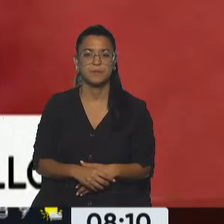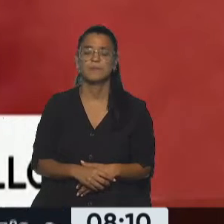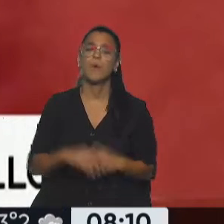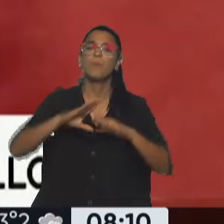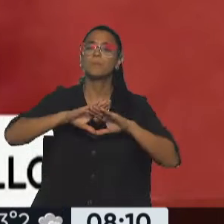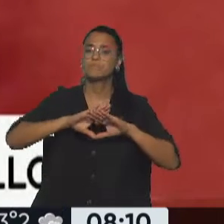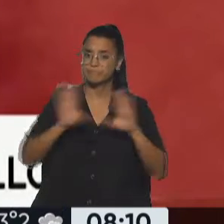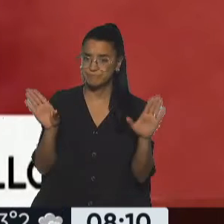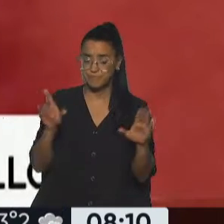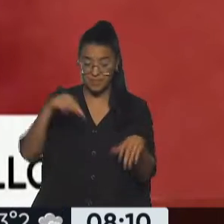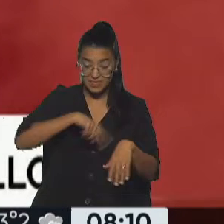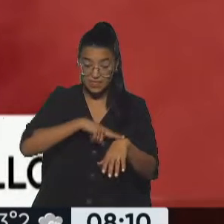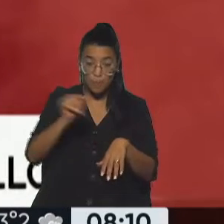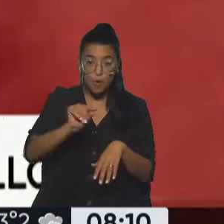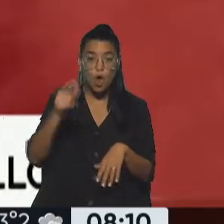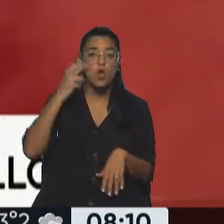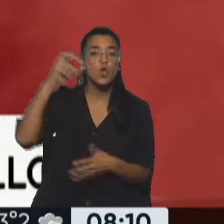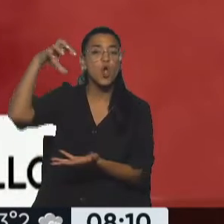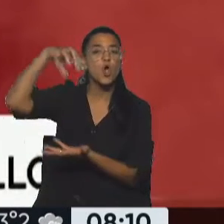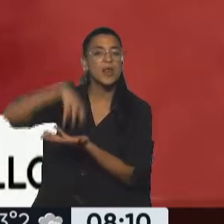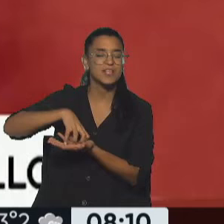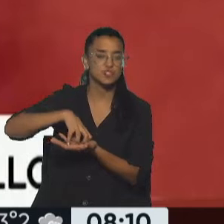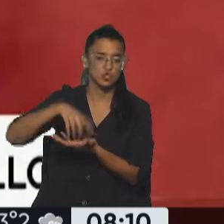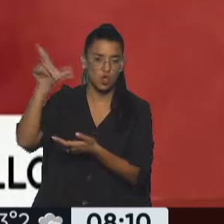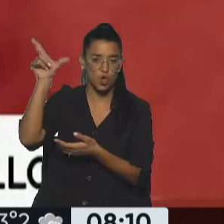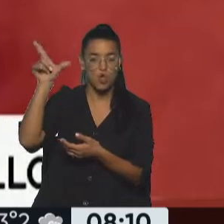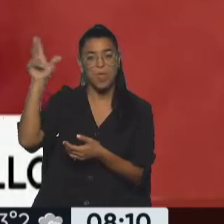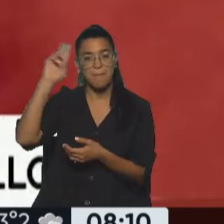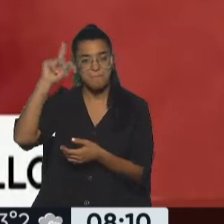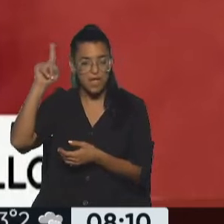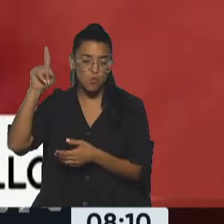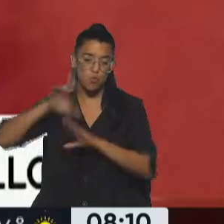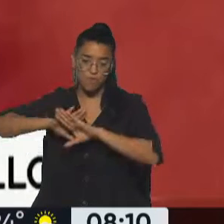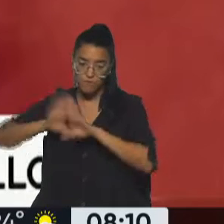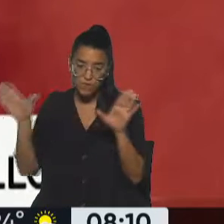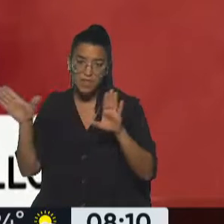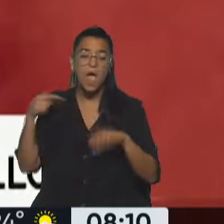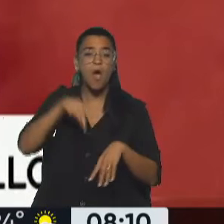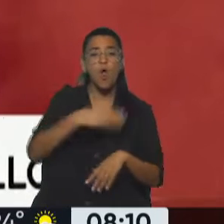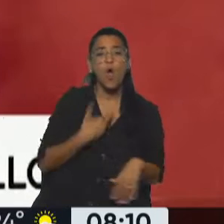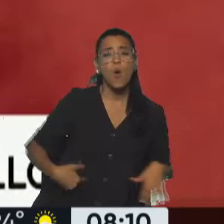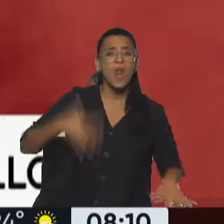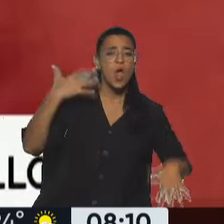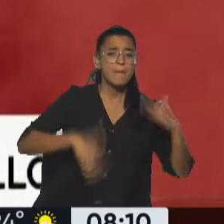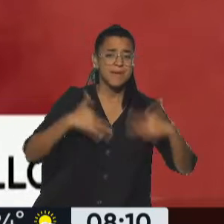Disolver temporalmente el Congreso de la República e instaurar un gobierno de emergencia